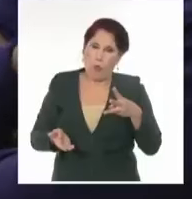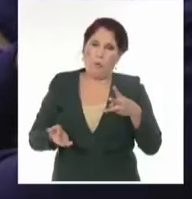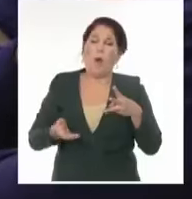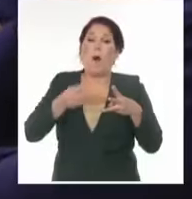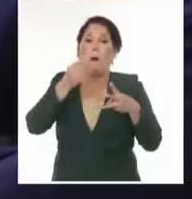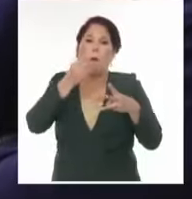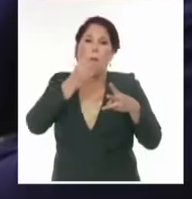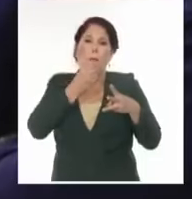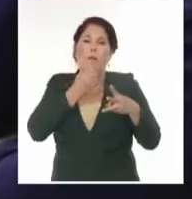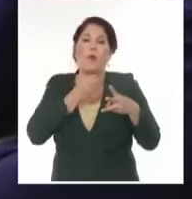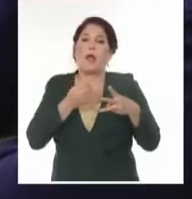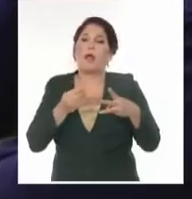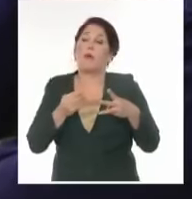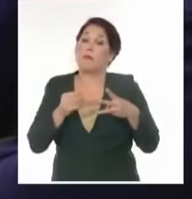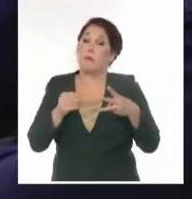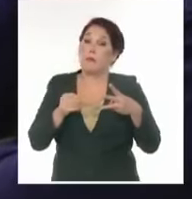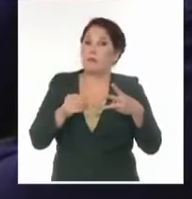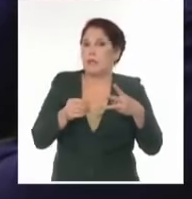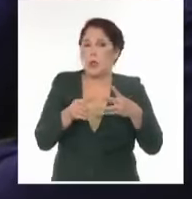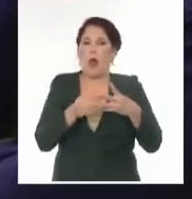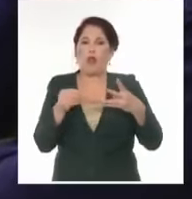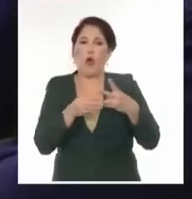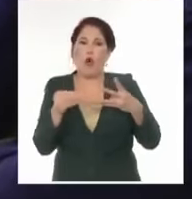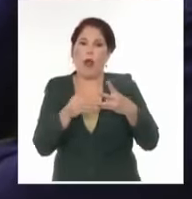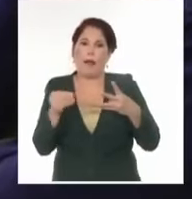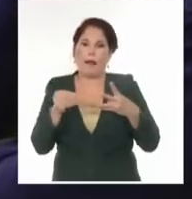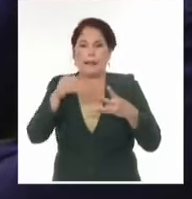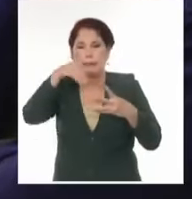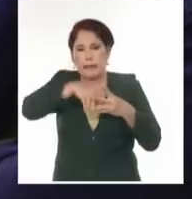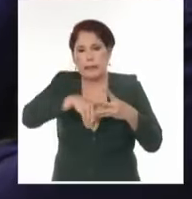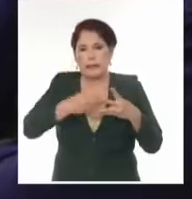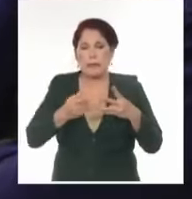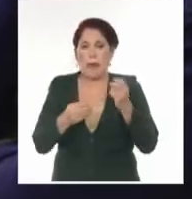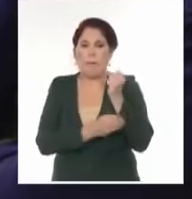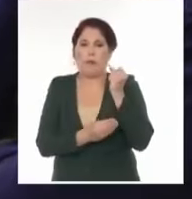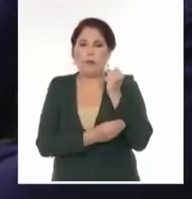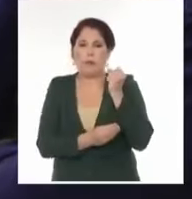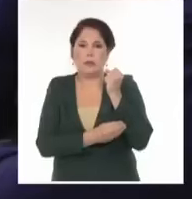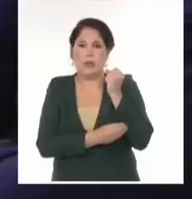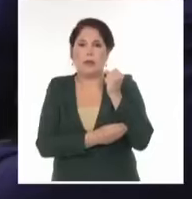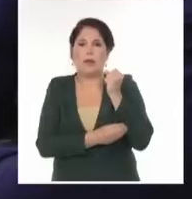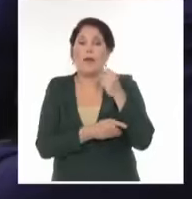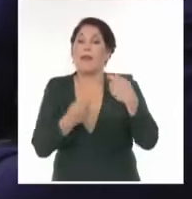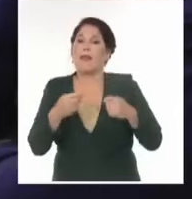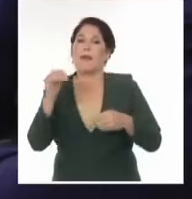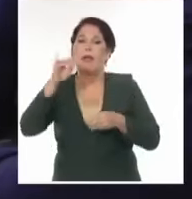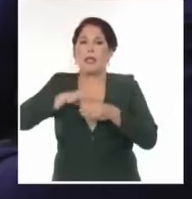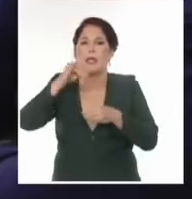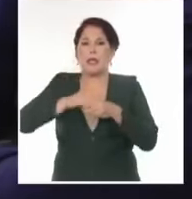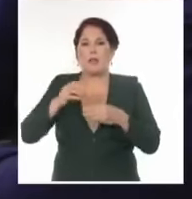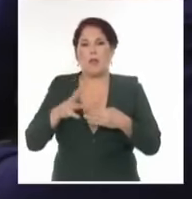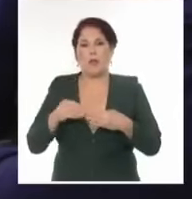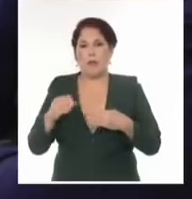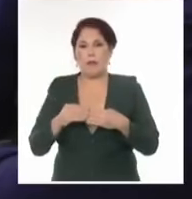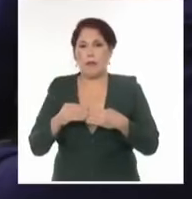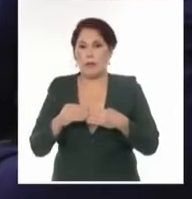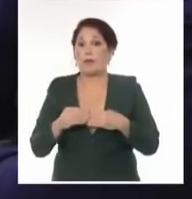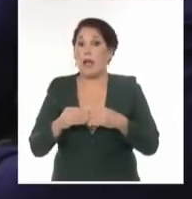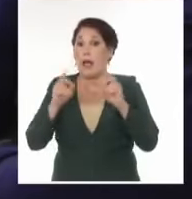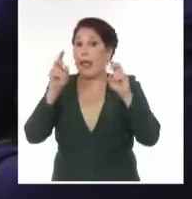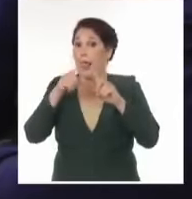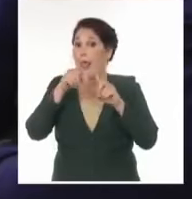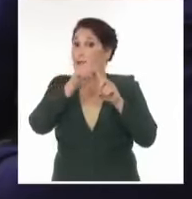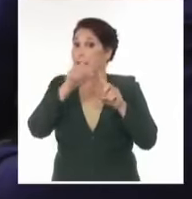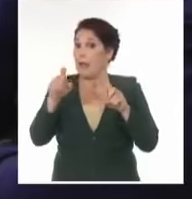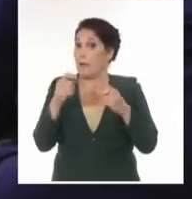la dolarización a lo interno del sector de exportador para potenciar los ingresos en divisas. Los temas monetarios y